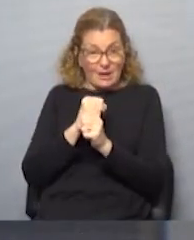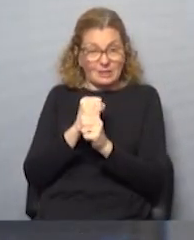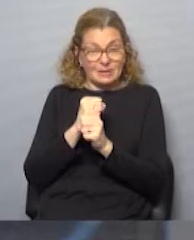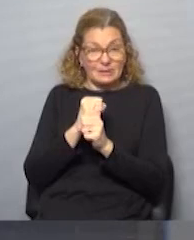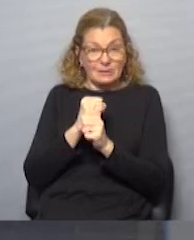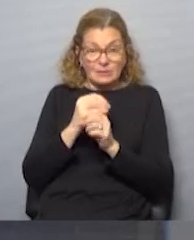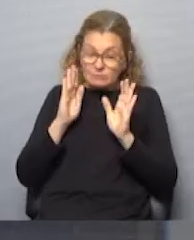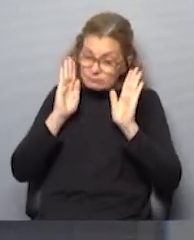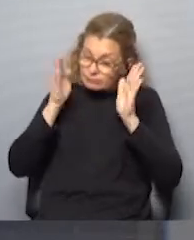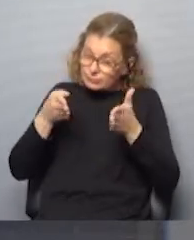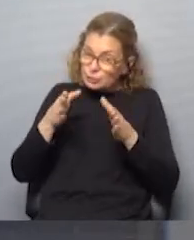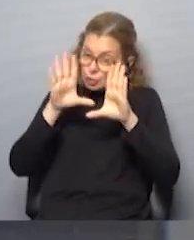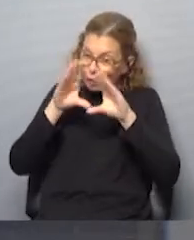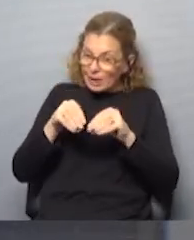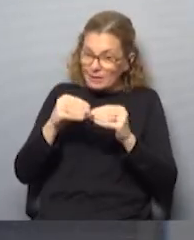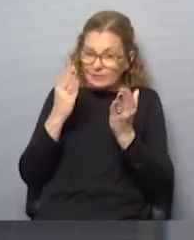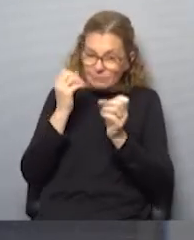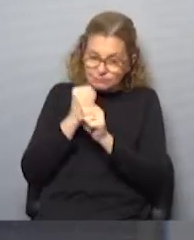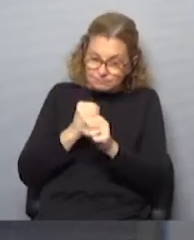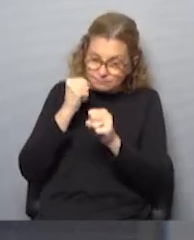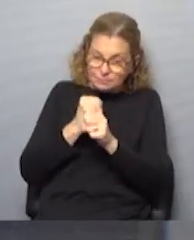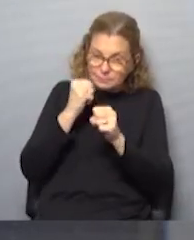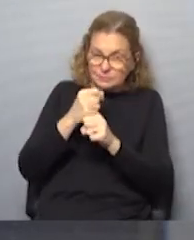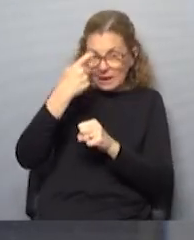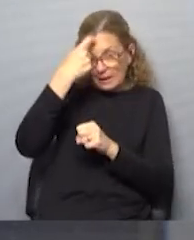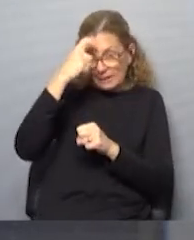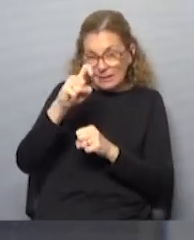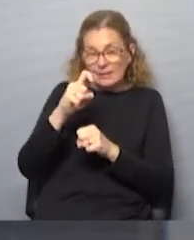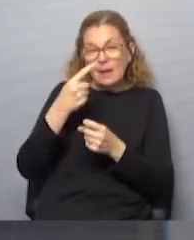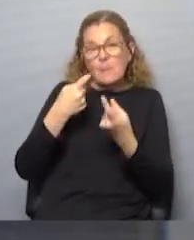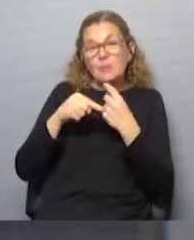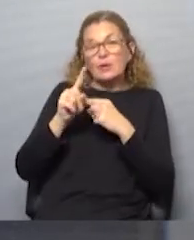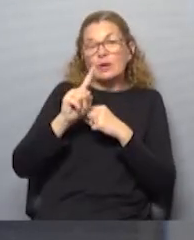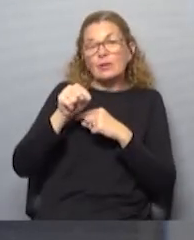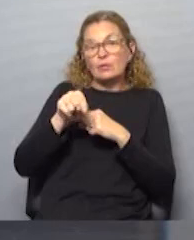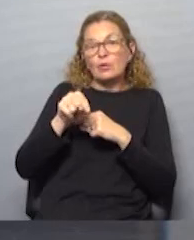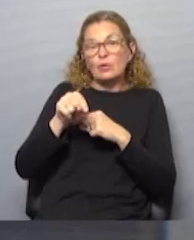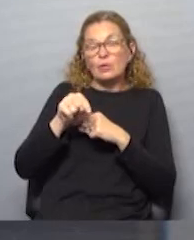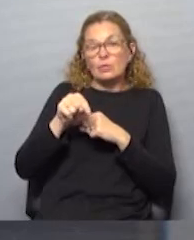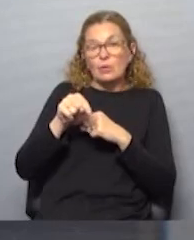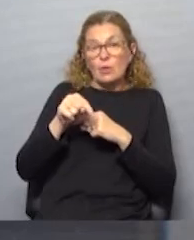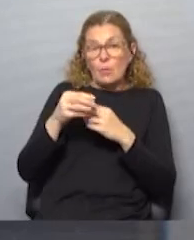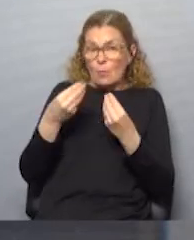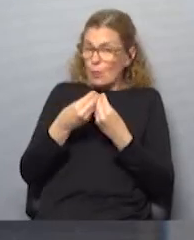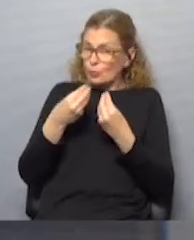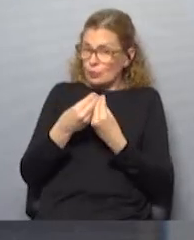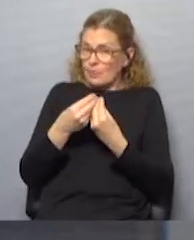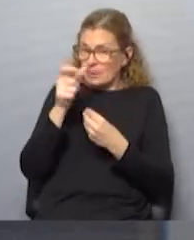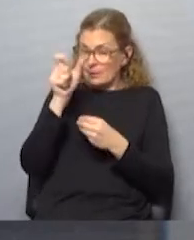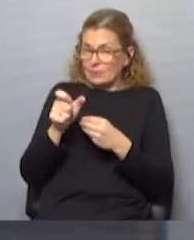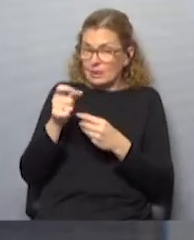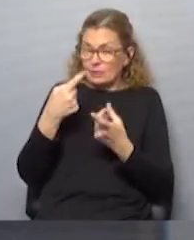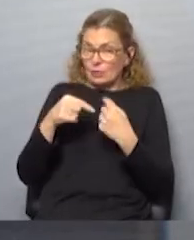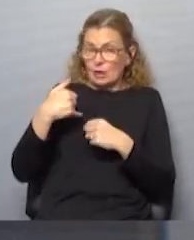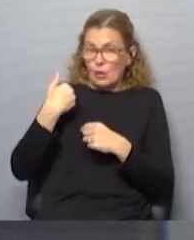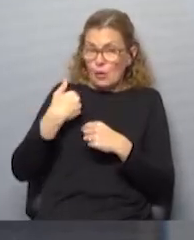dedicación digamos total a la actividad científica pero eso no es así en la mayoría de los casos entonces o bien los